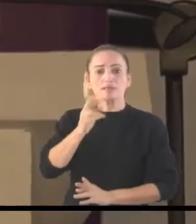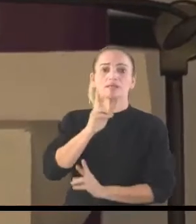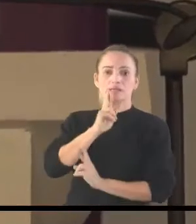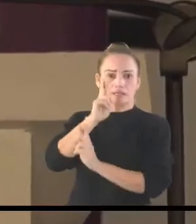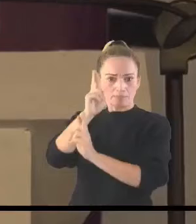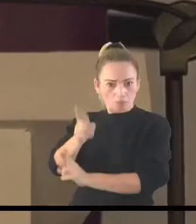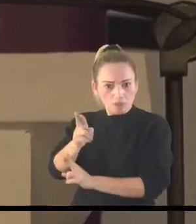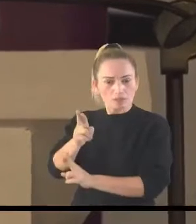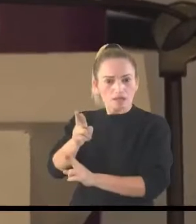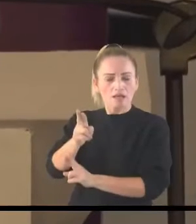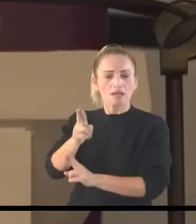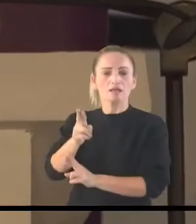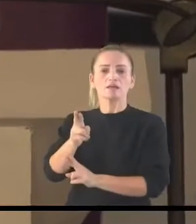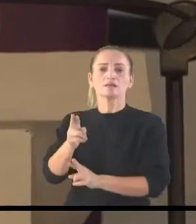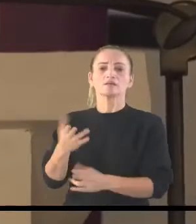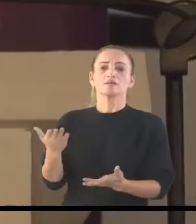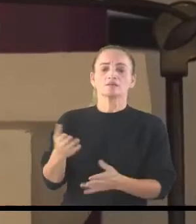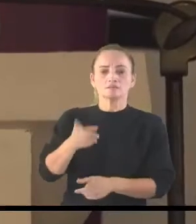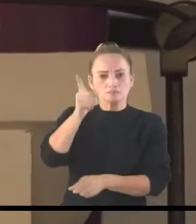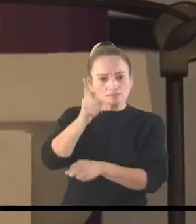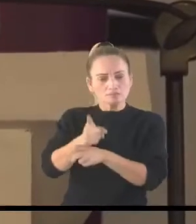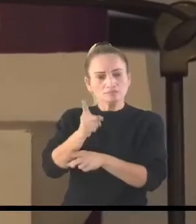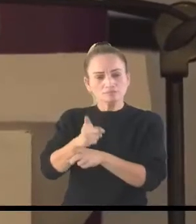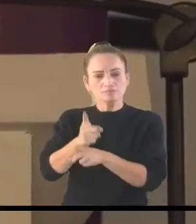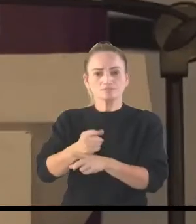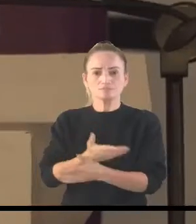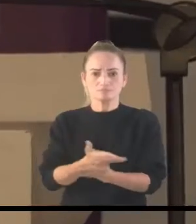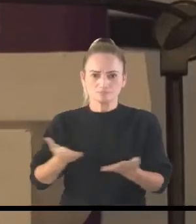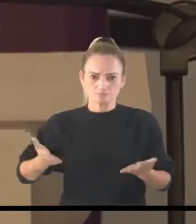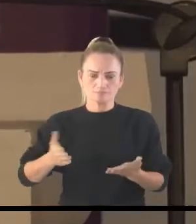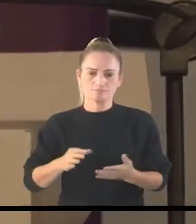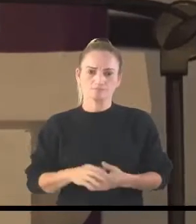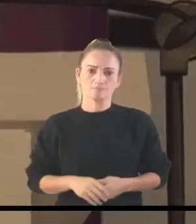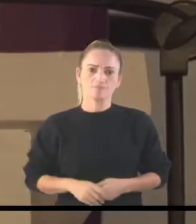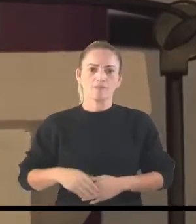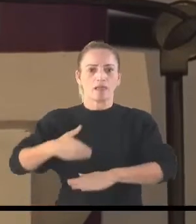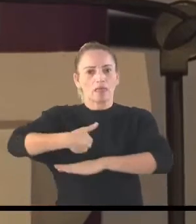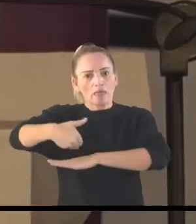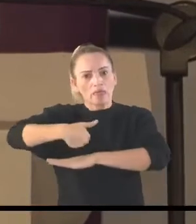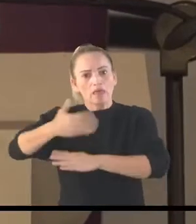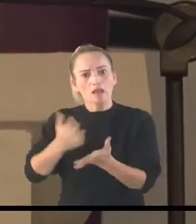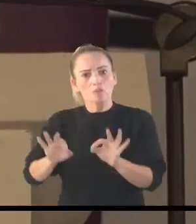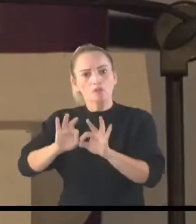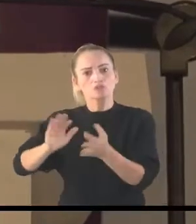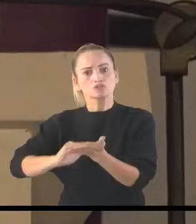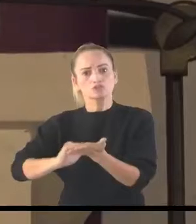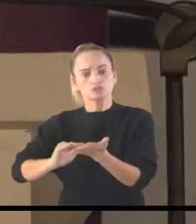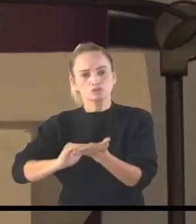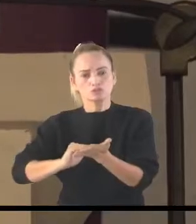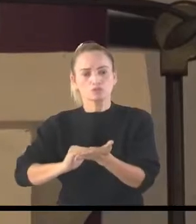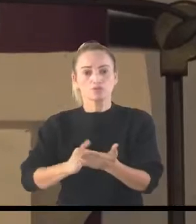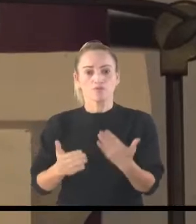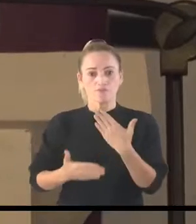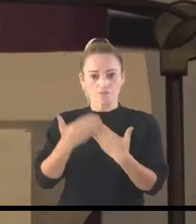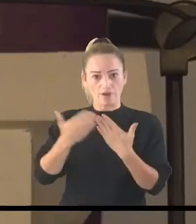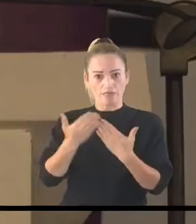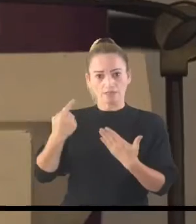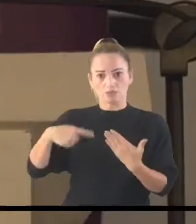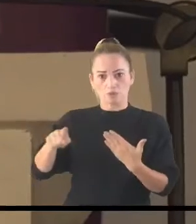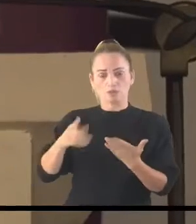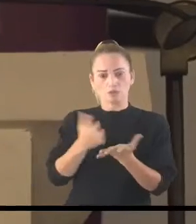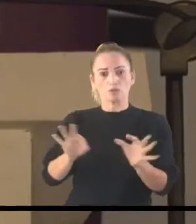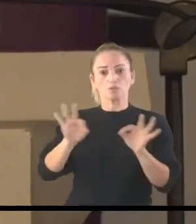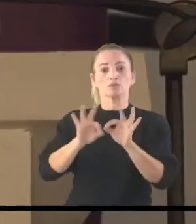con qué y cuándo se les cumple con su sentido reclamo de la reparación colectiva. No es fácil, pero es